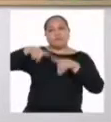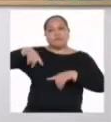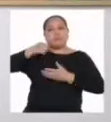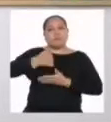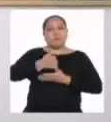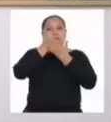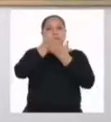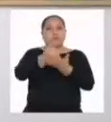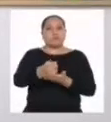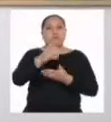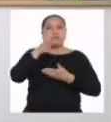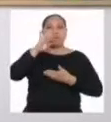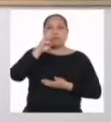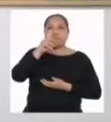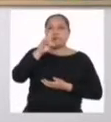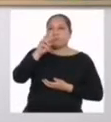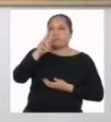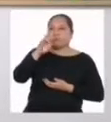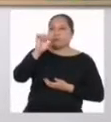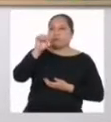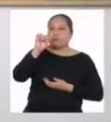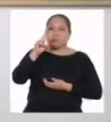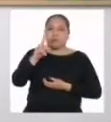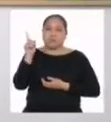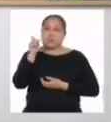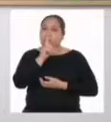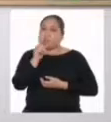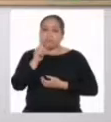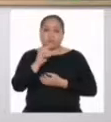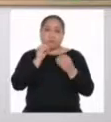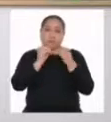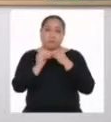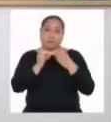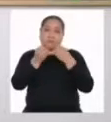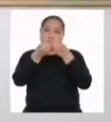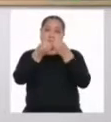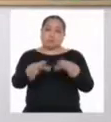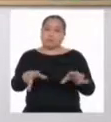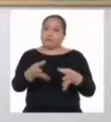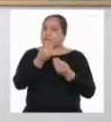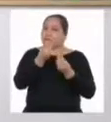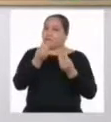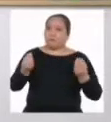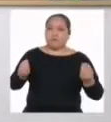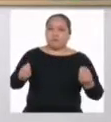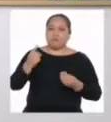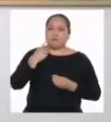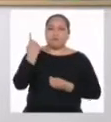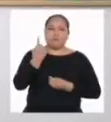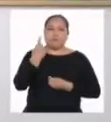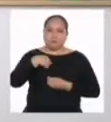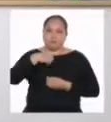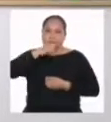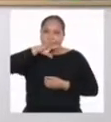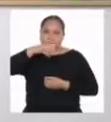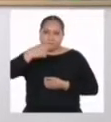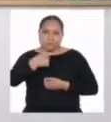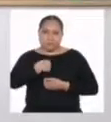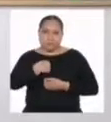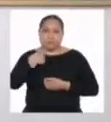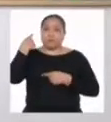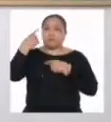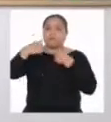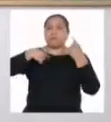favor de nuestra biodiversidad. Pero de no hacerlo, perderemos mucho. Y no solo lo digo yo,